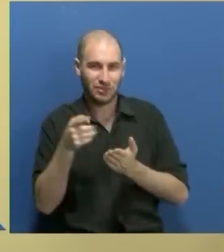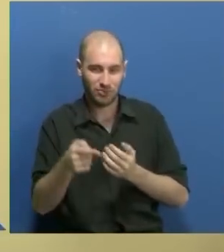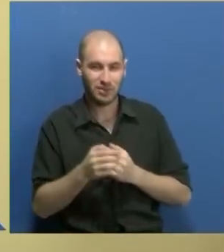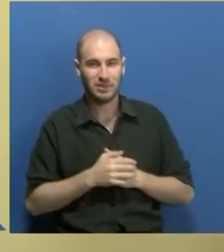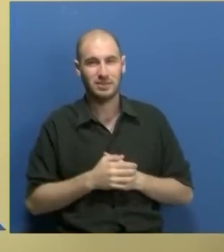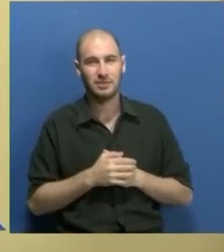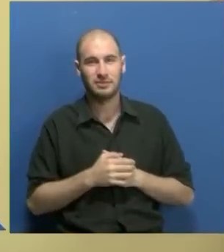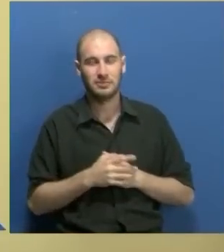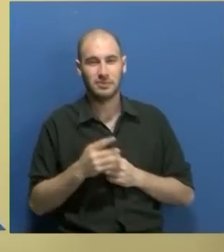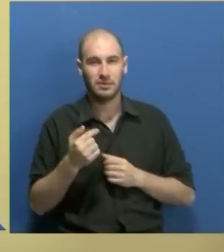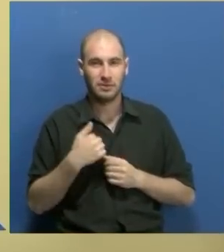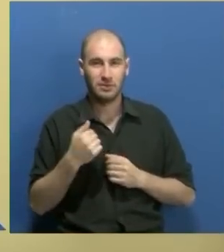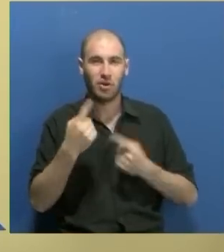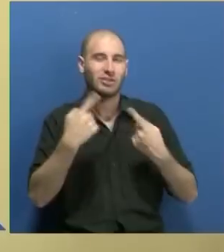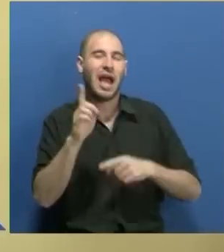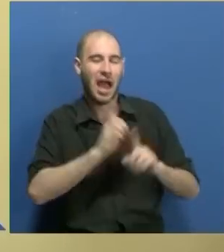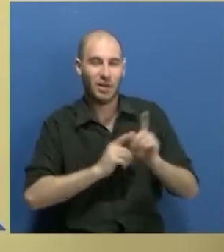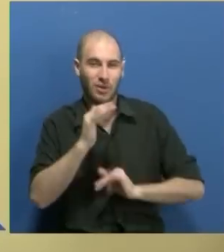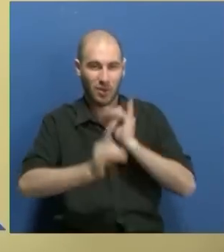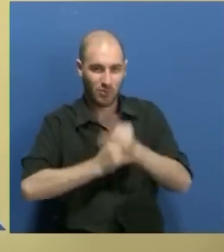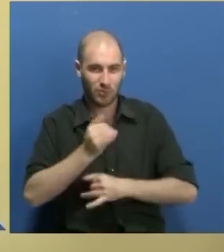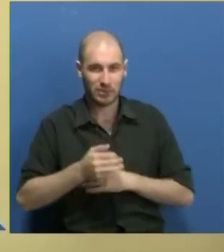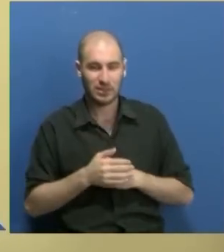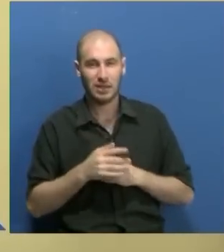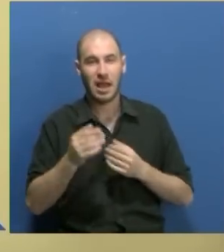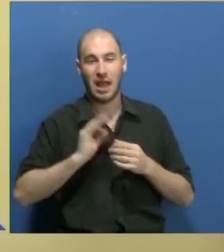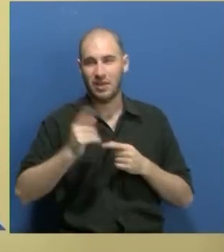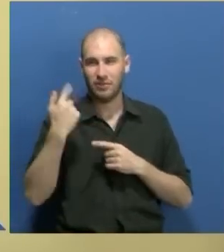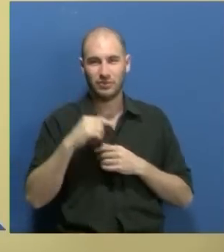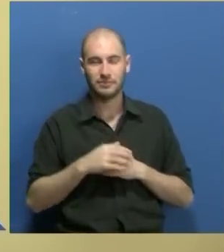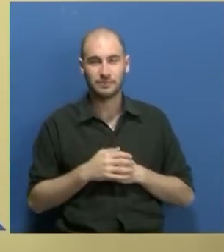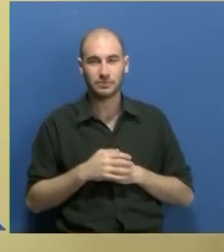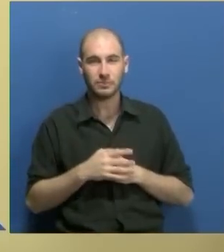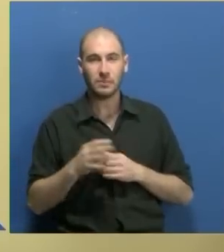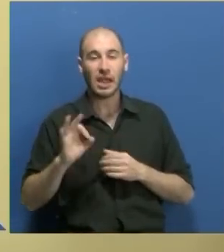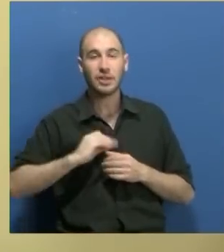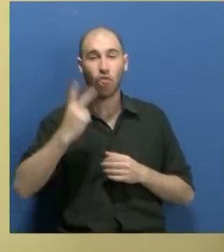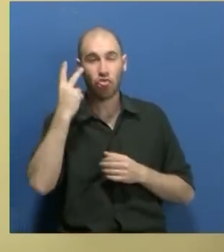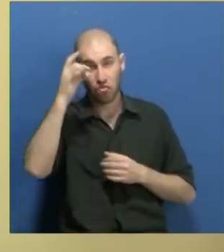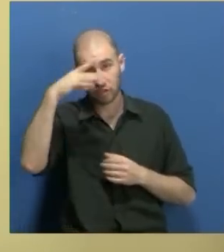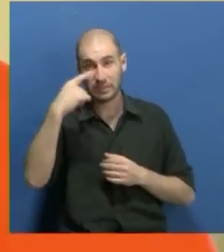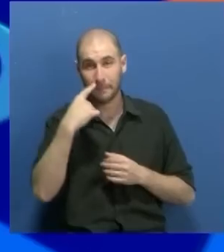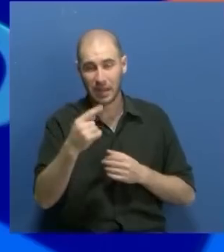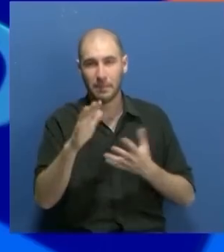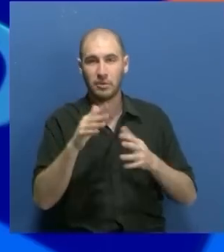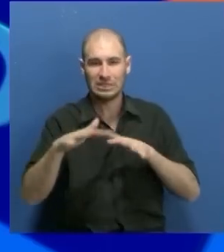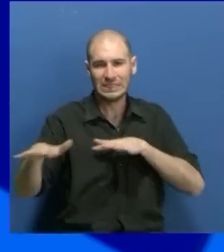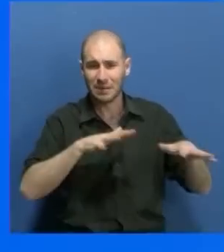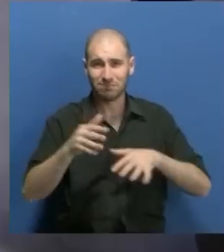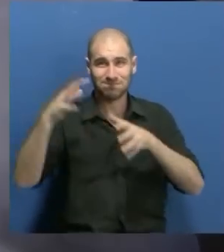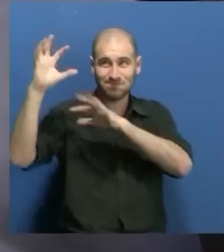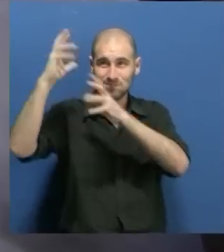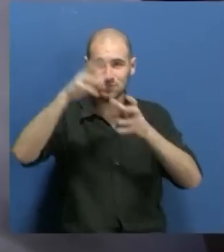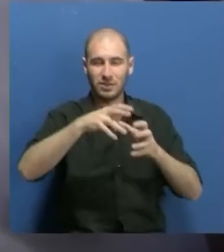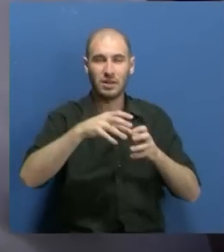atrevo a en todo caso decir algunas cositas que he leído de trabajos de otros autores. Uh-huh. Pero hace 12.000 años atrás, probablemente con un gran terremoto, se